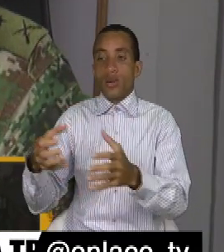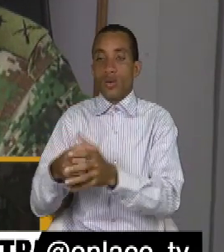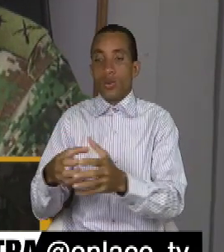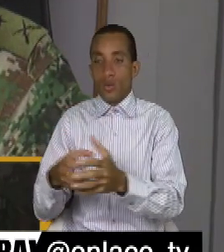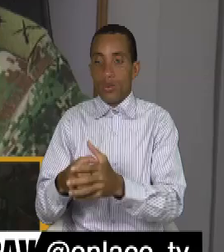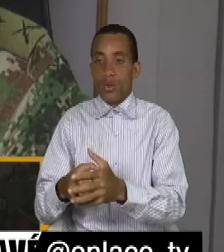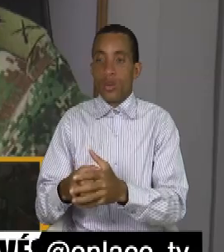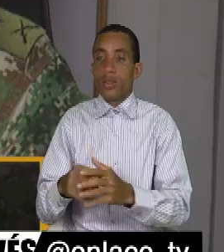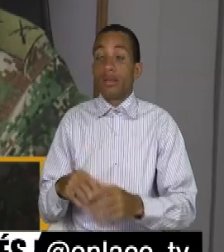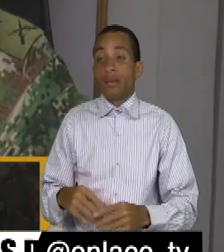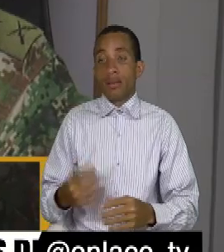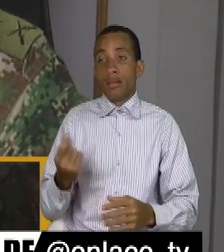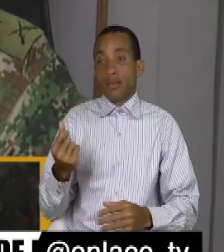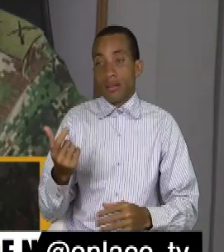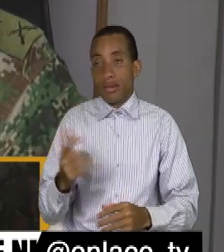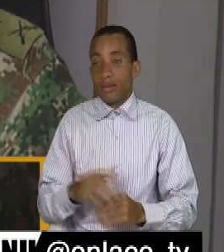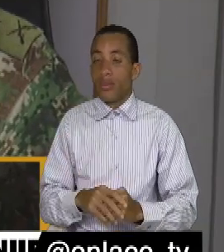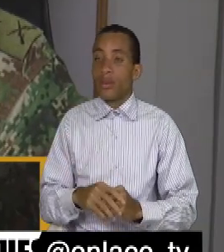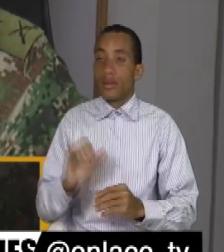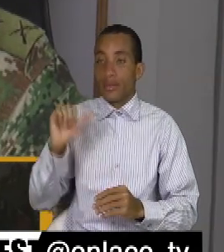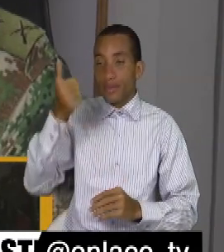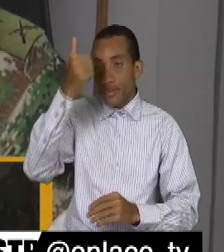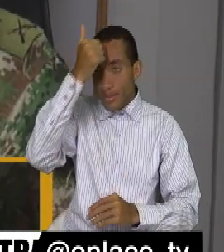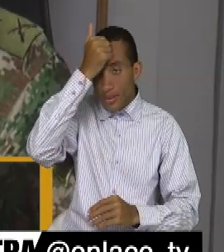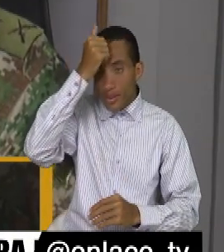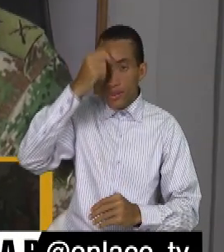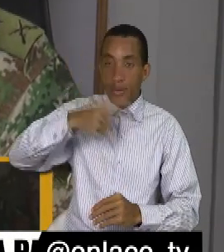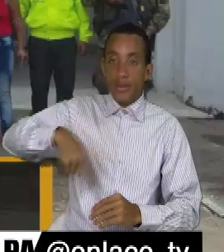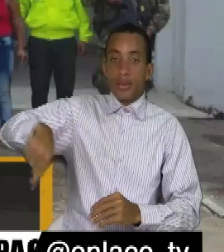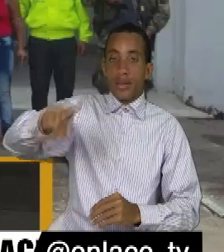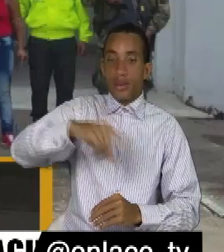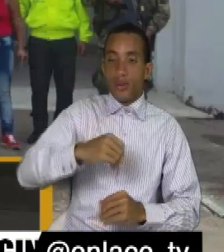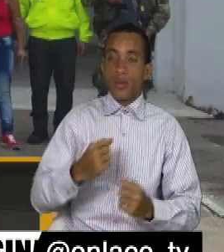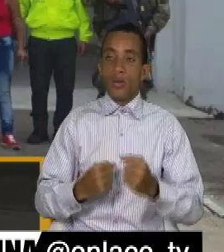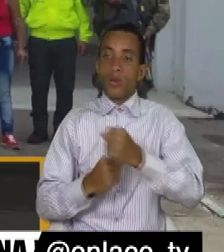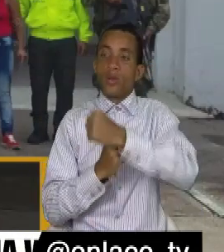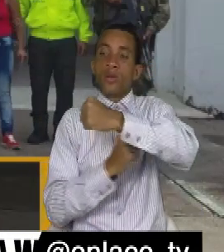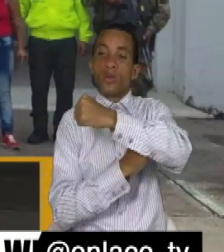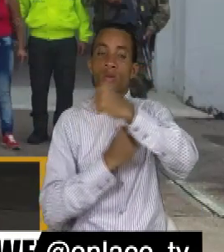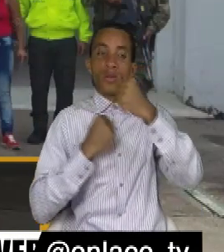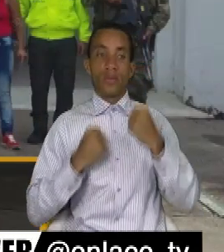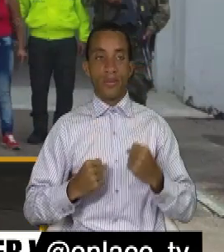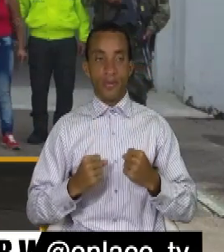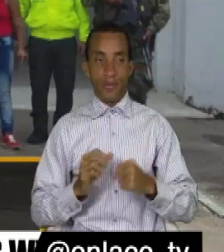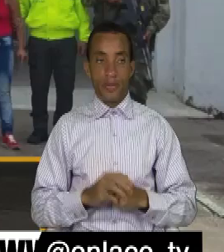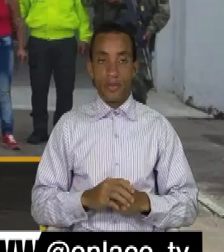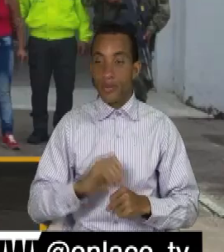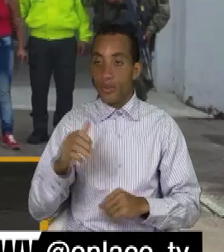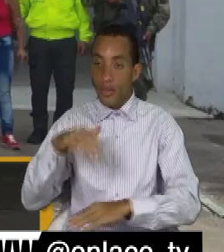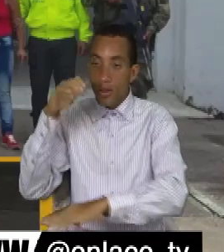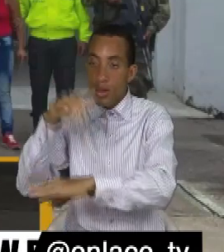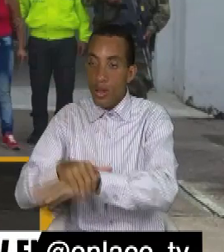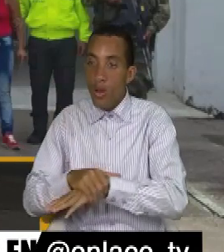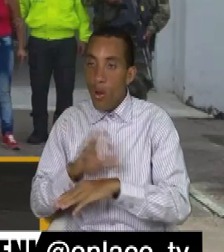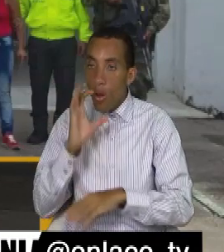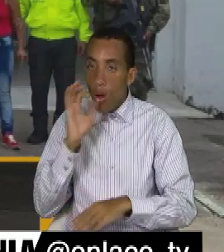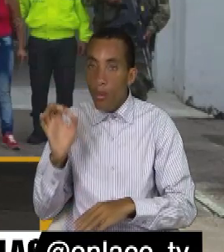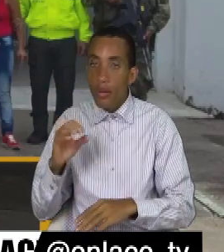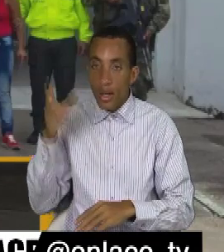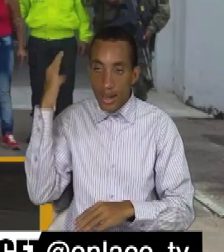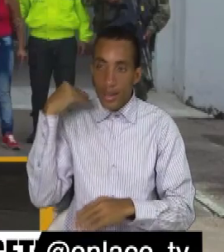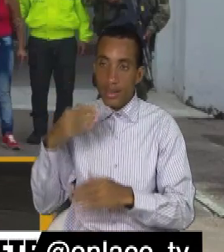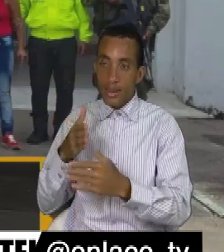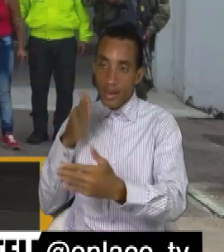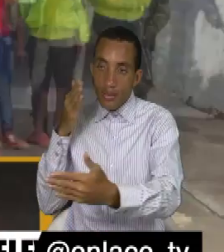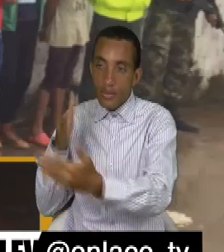una de las partes económicas y la parte principal que ellos se están fortaleciendo. Dentro de los detenidos no están los 2 hombres involucrados en el atentado